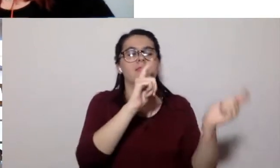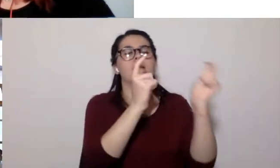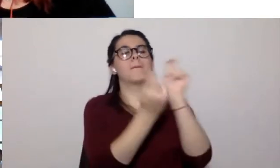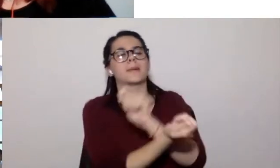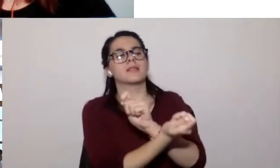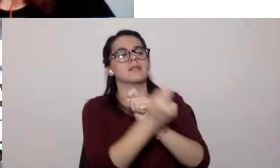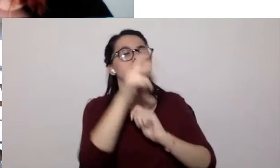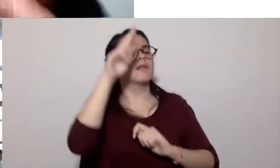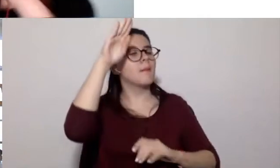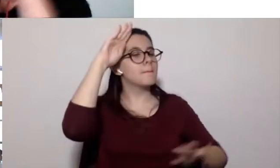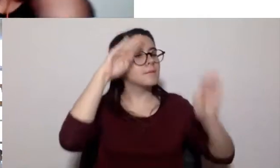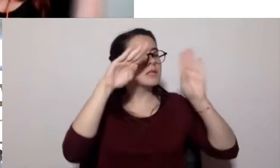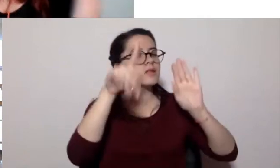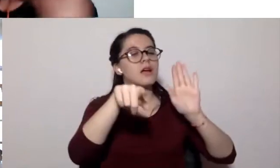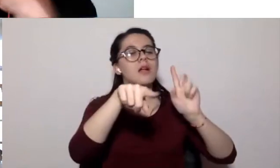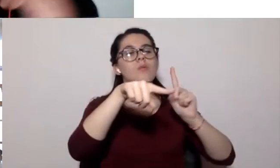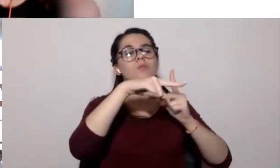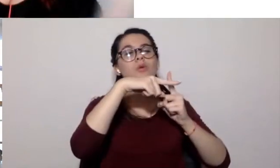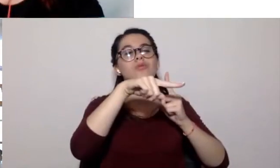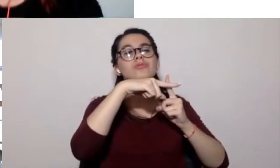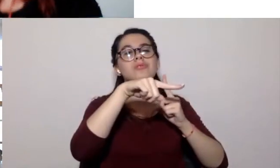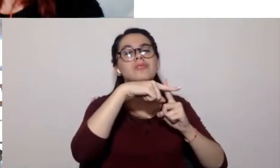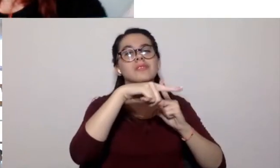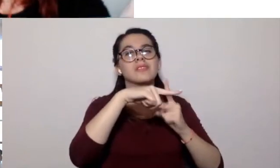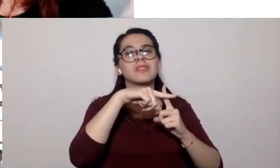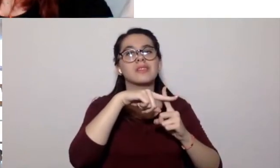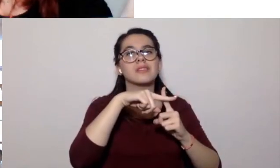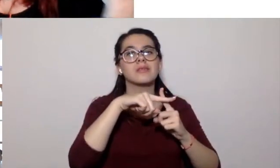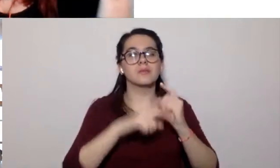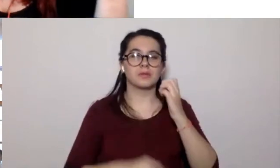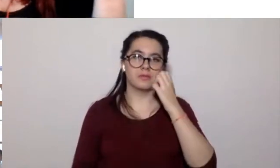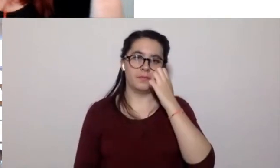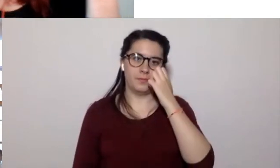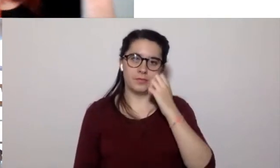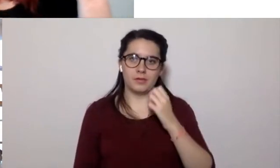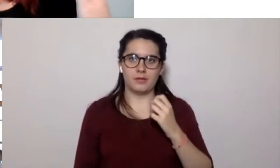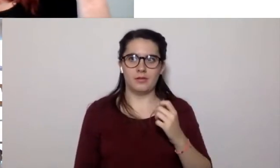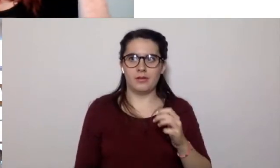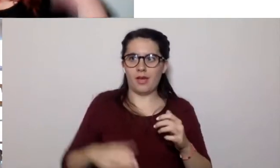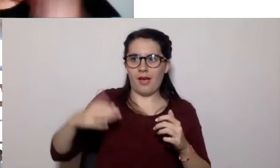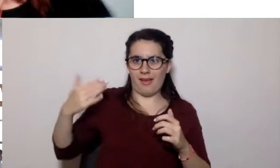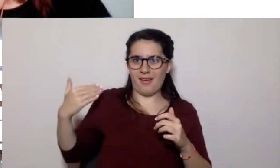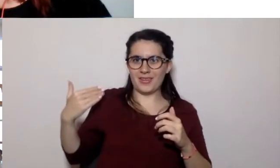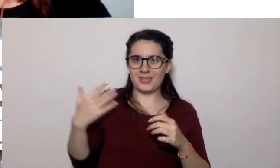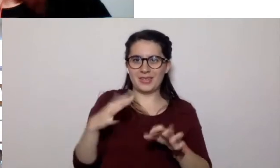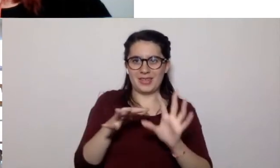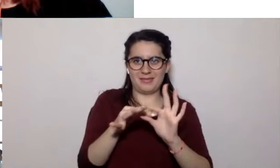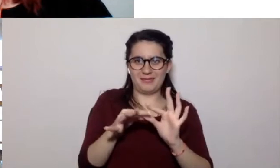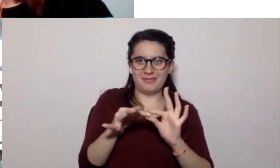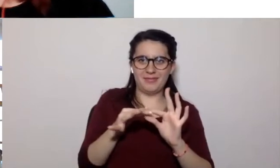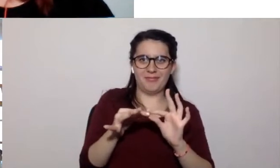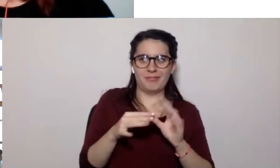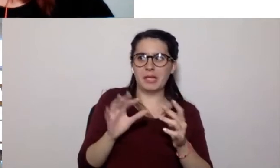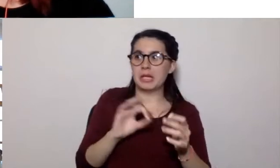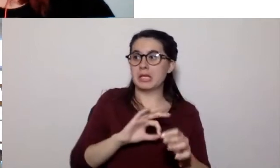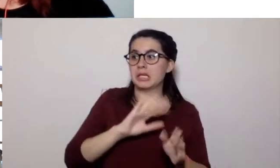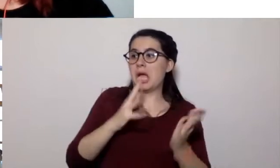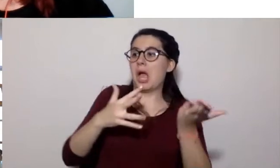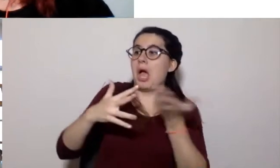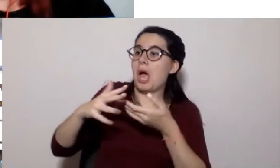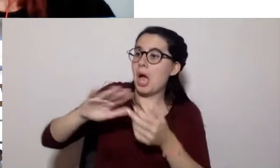híjole, no, no, ya, como decías tú, ya está en la barranca. Bueno, a lo sí, mejor, al baño, tantito,